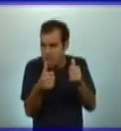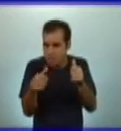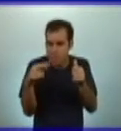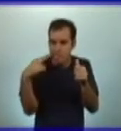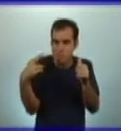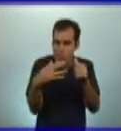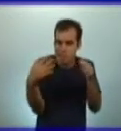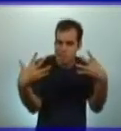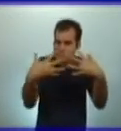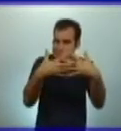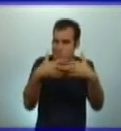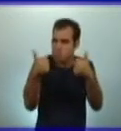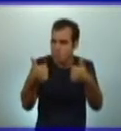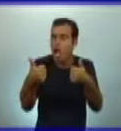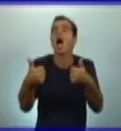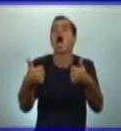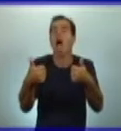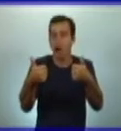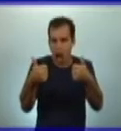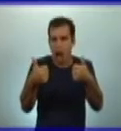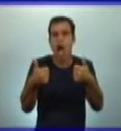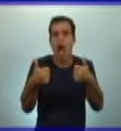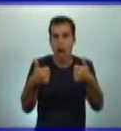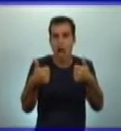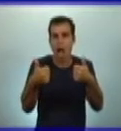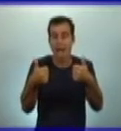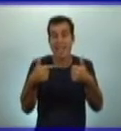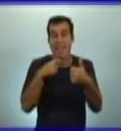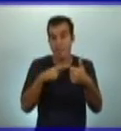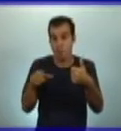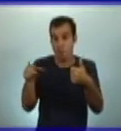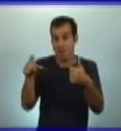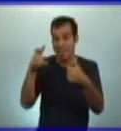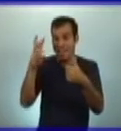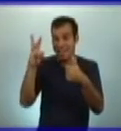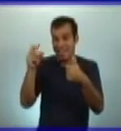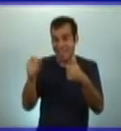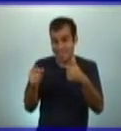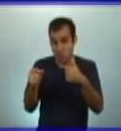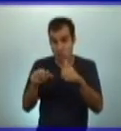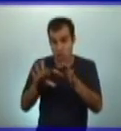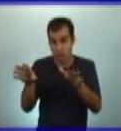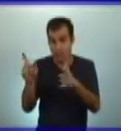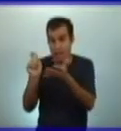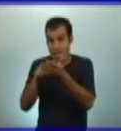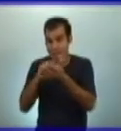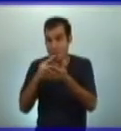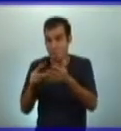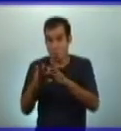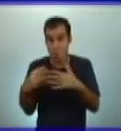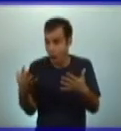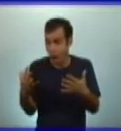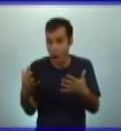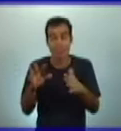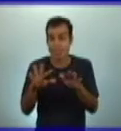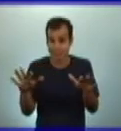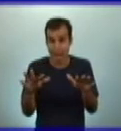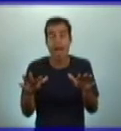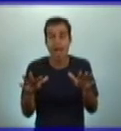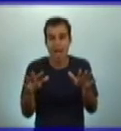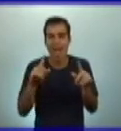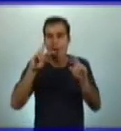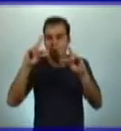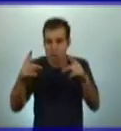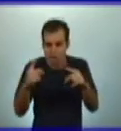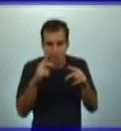terminemos de escribir la respuesta, volvemos a leer el problema y nos volvemos a preguntar cuántas libretas quedan en el almacén. Ah, bueno,